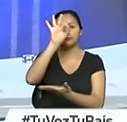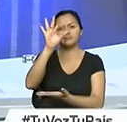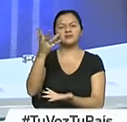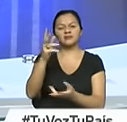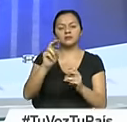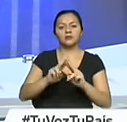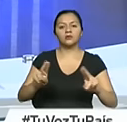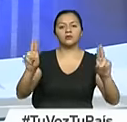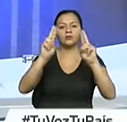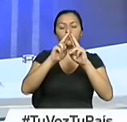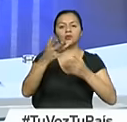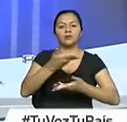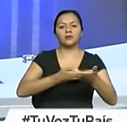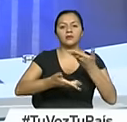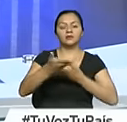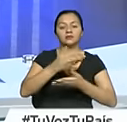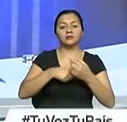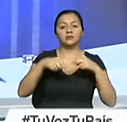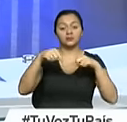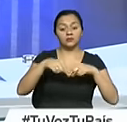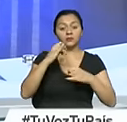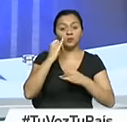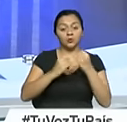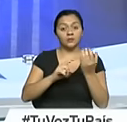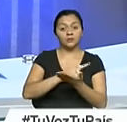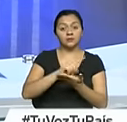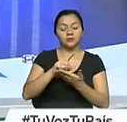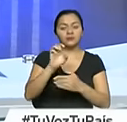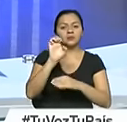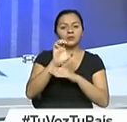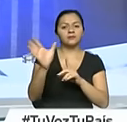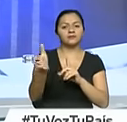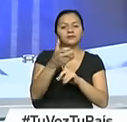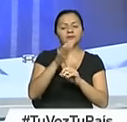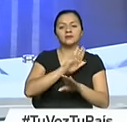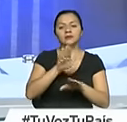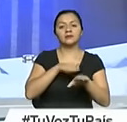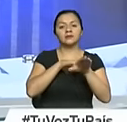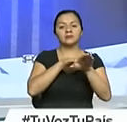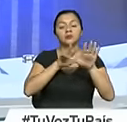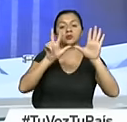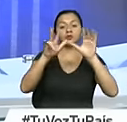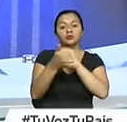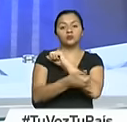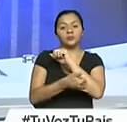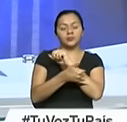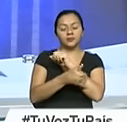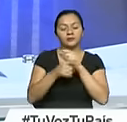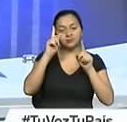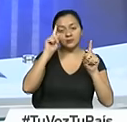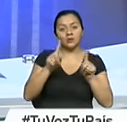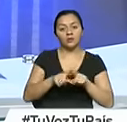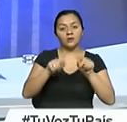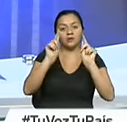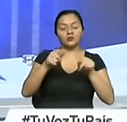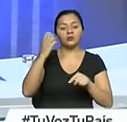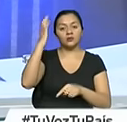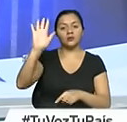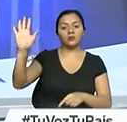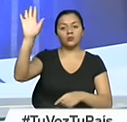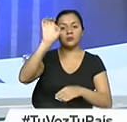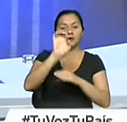Organización Mundial de Comercio. Solo en esta última semana, Ecuador ha logrado el respaldo de 8 países para concretar la firma del